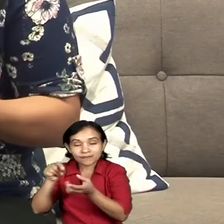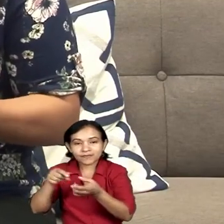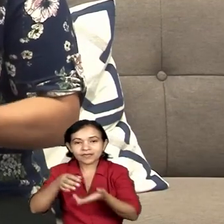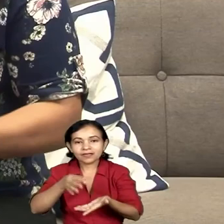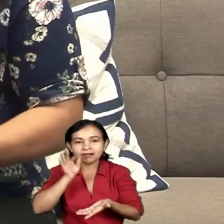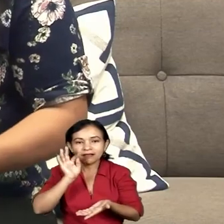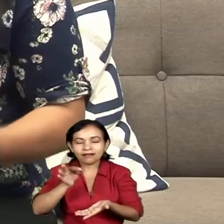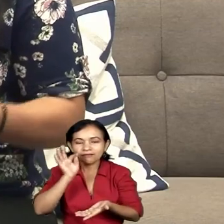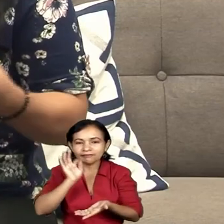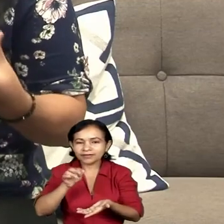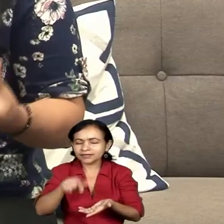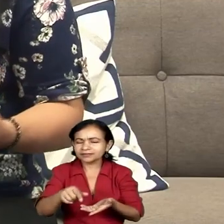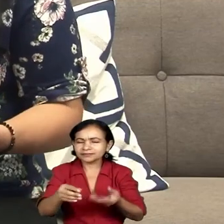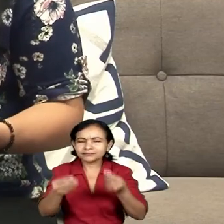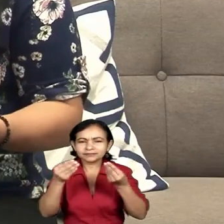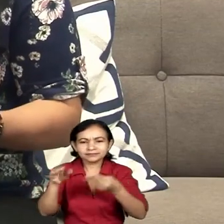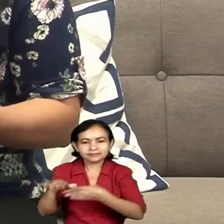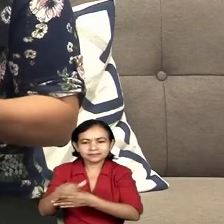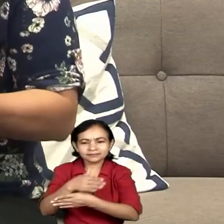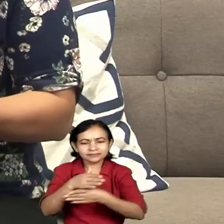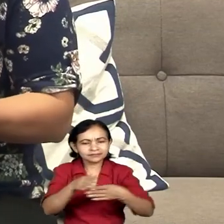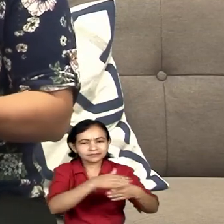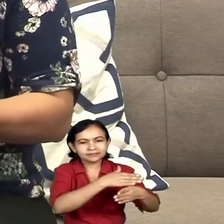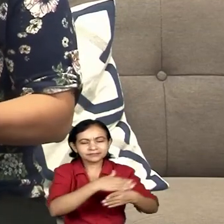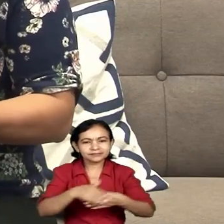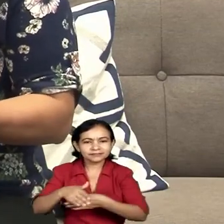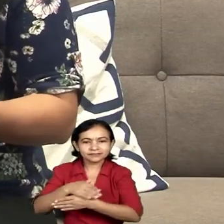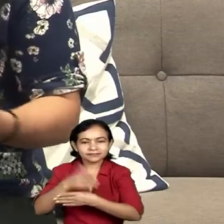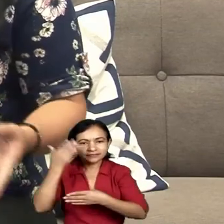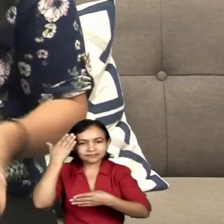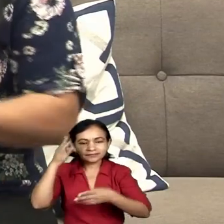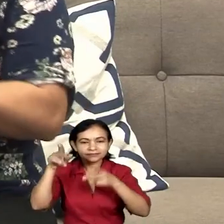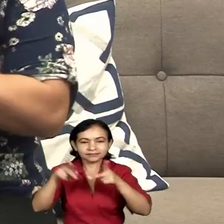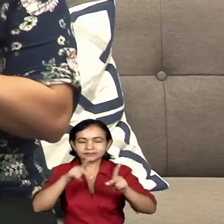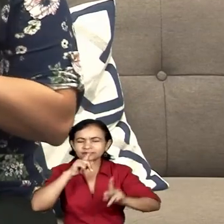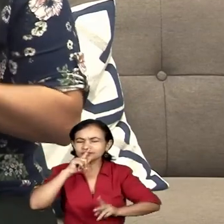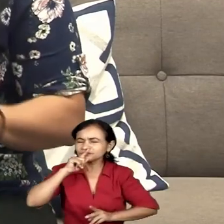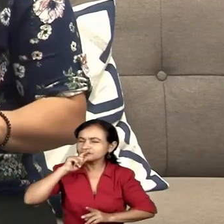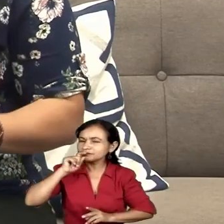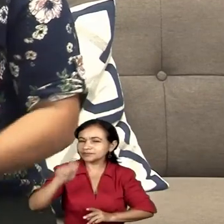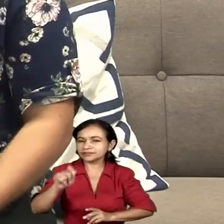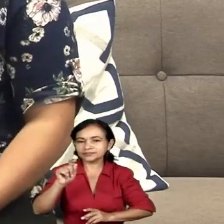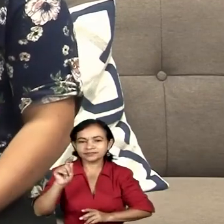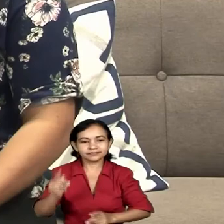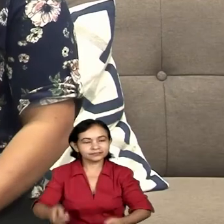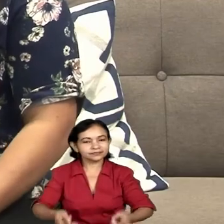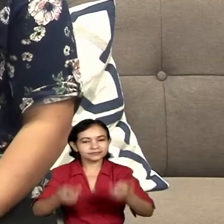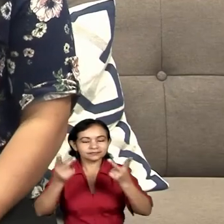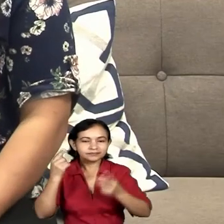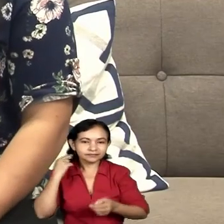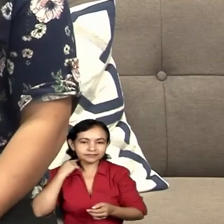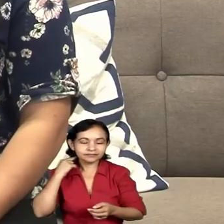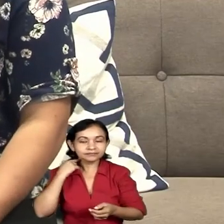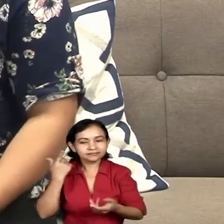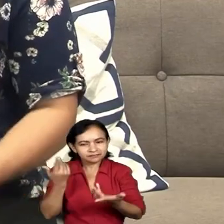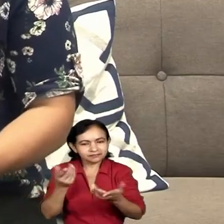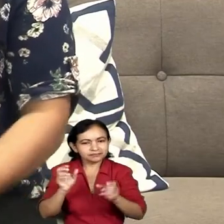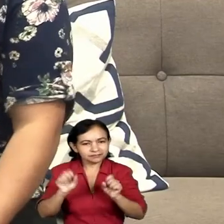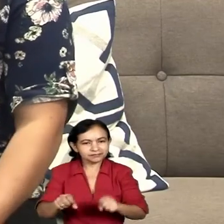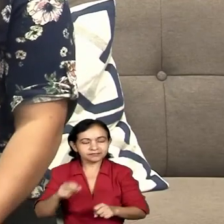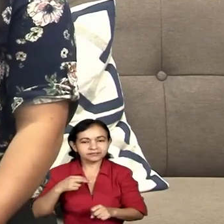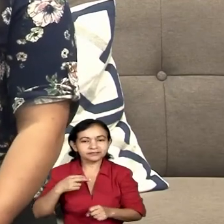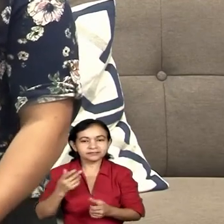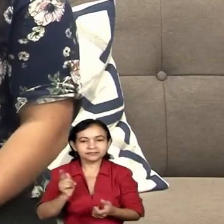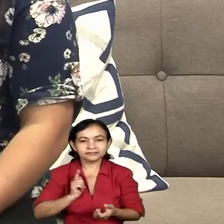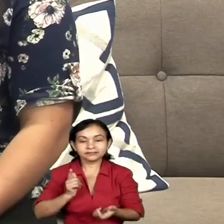café también. Vamos a tener diferentes productos que sabemos que la gente le encanta y que toda la vida lo vamos a consumir. Entonces, ¿qué es